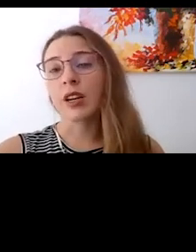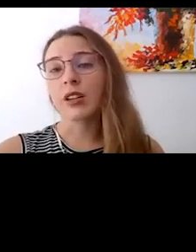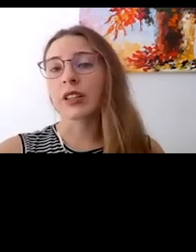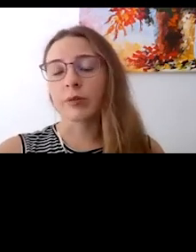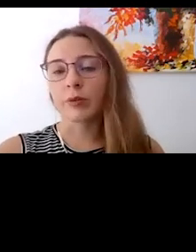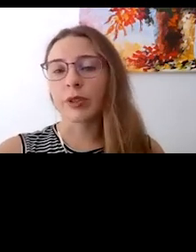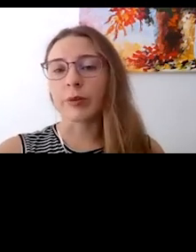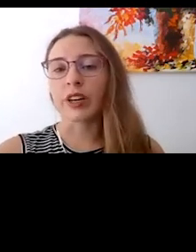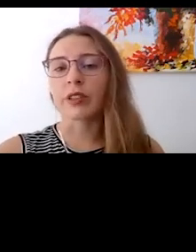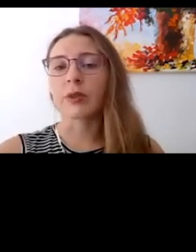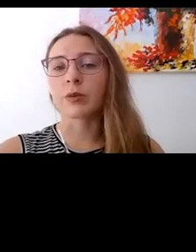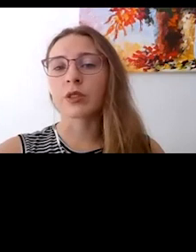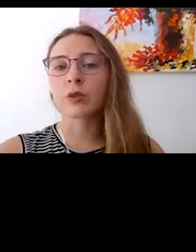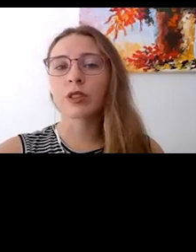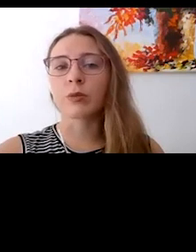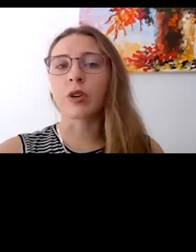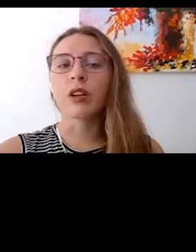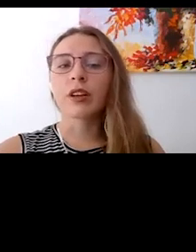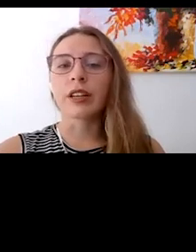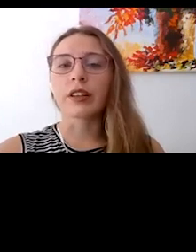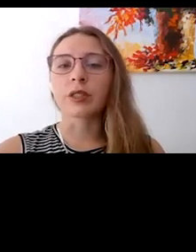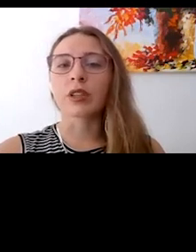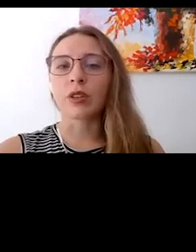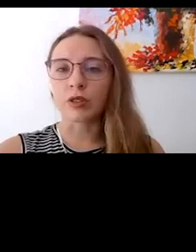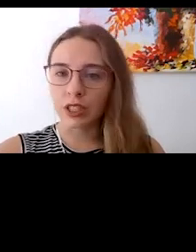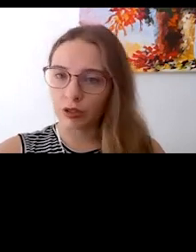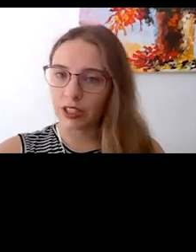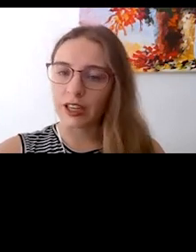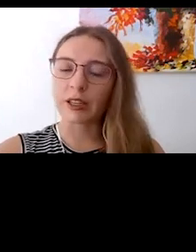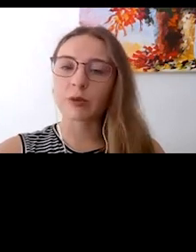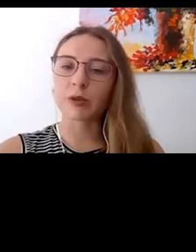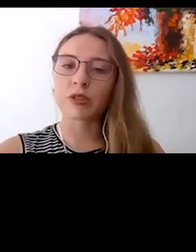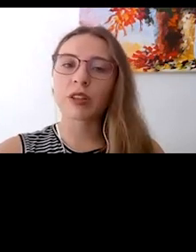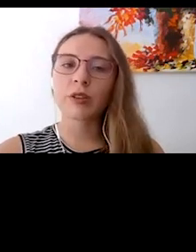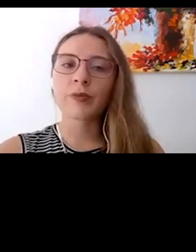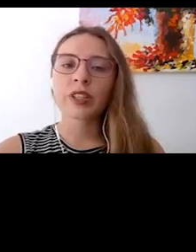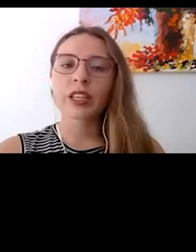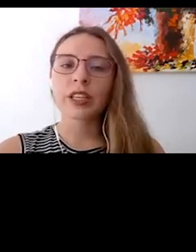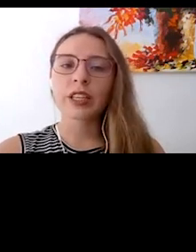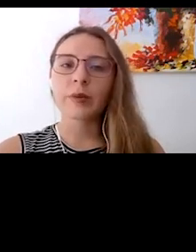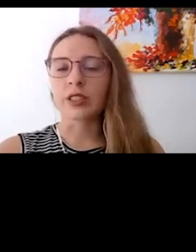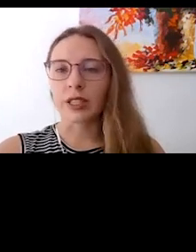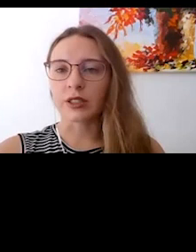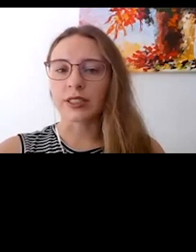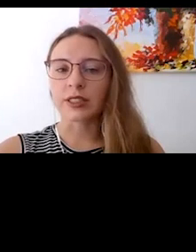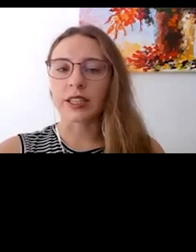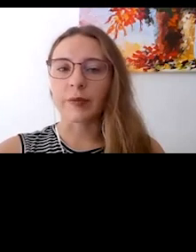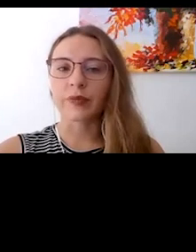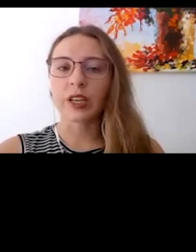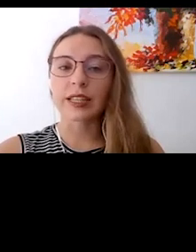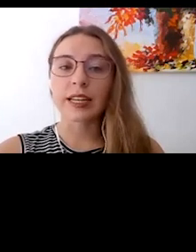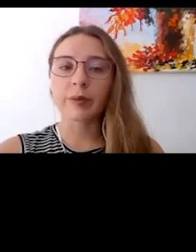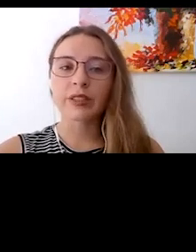materia laboral, que voy a referirme a las buenas costumbres como el respeto a todos los derechos que ya hemos mencionado y, bueno, las obligaciones